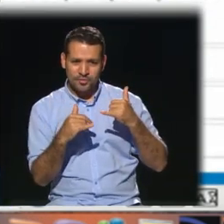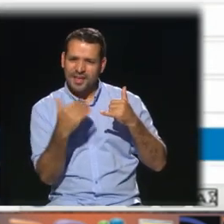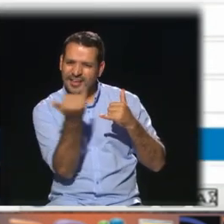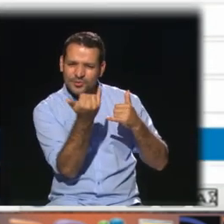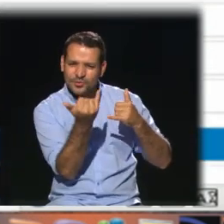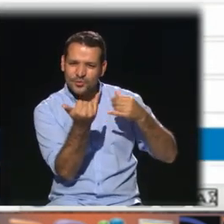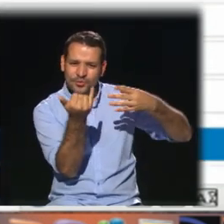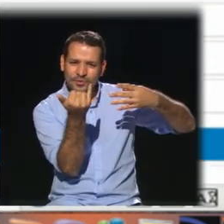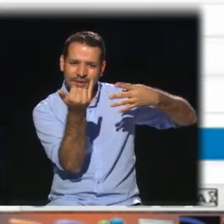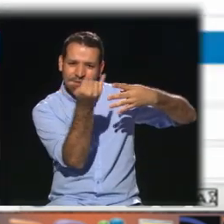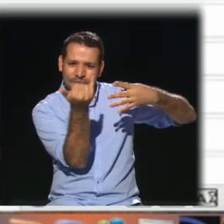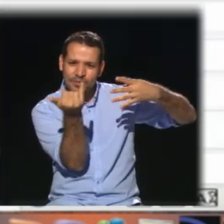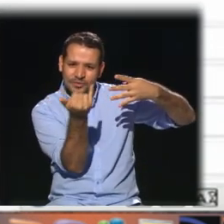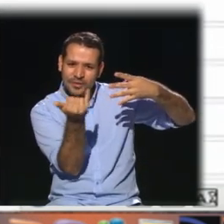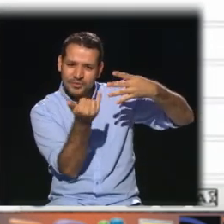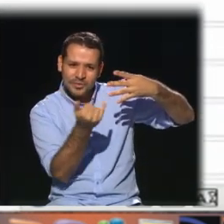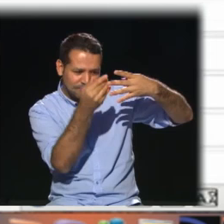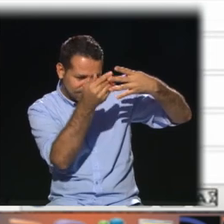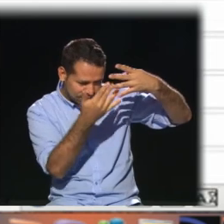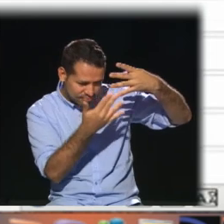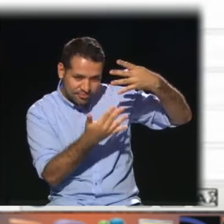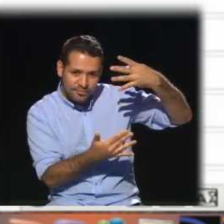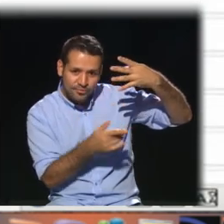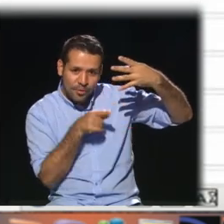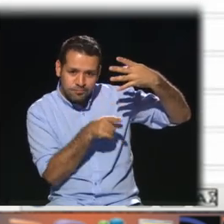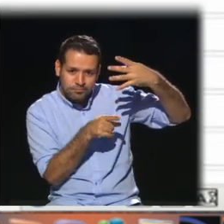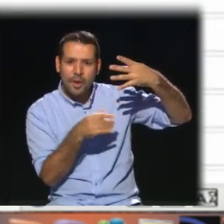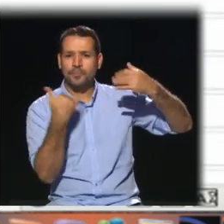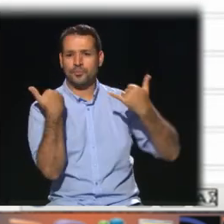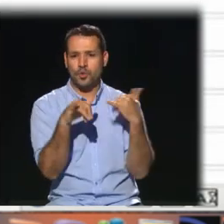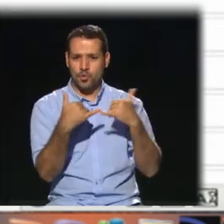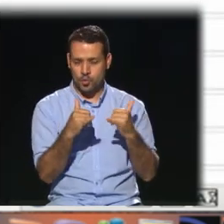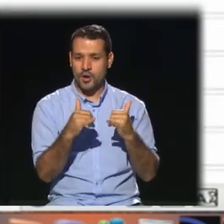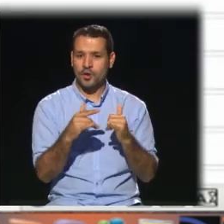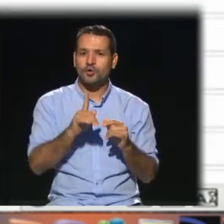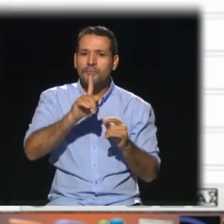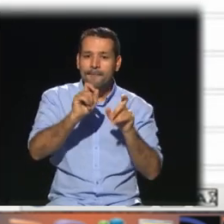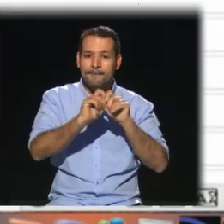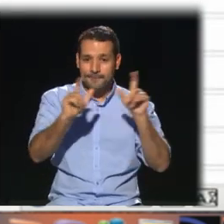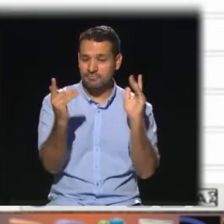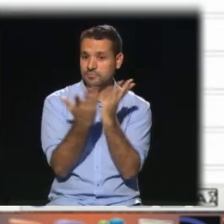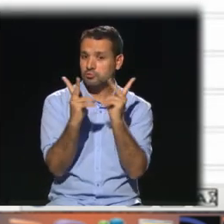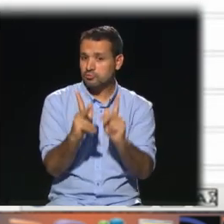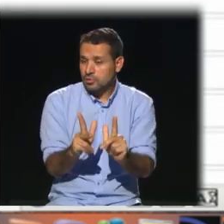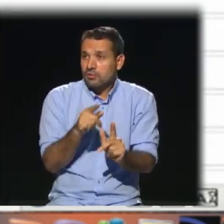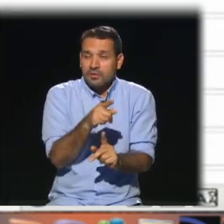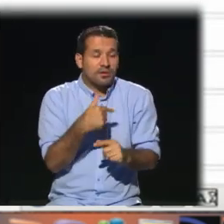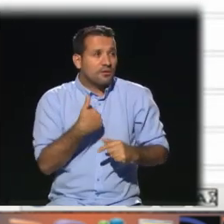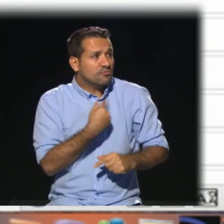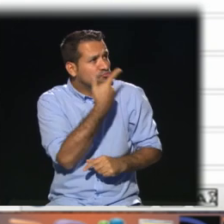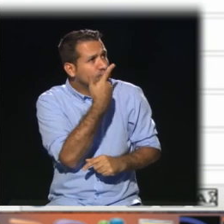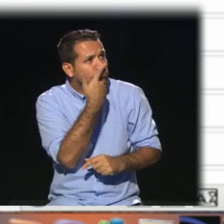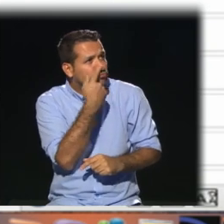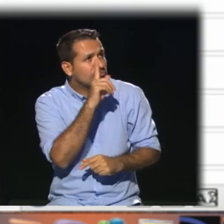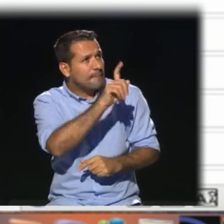y tenemos aplicaciones totalmente gratis y sitios web en los que el estudiante puede encontrar cualquier tipo de información. Les voy a